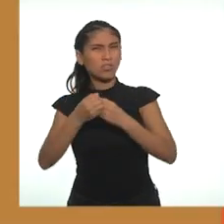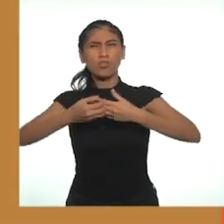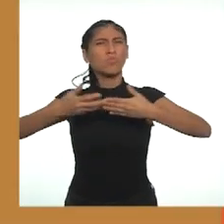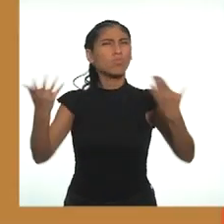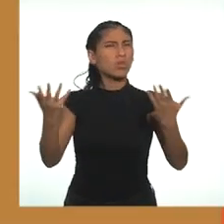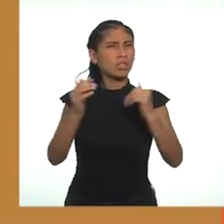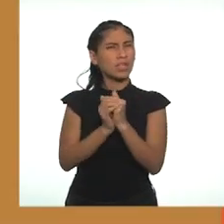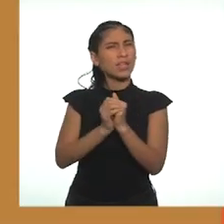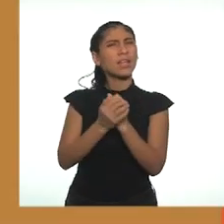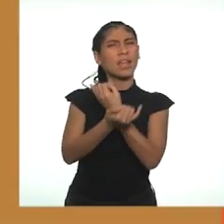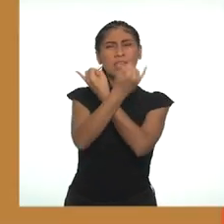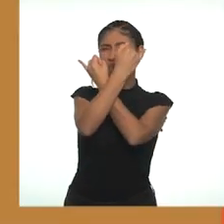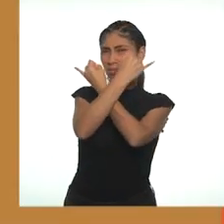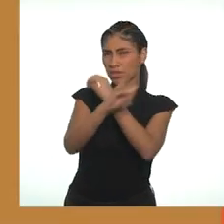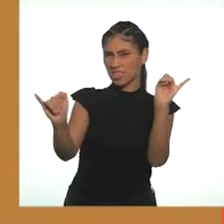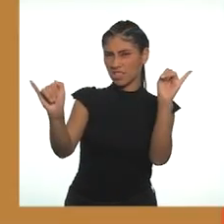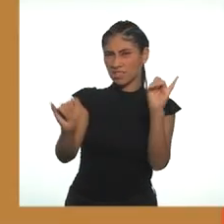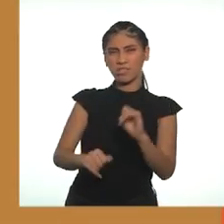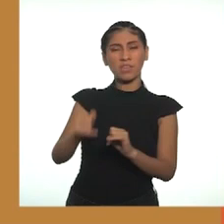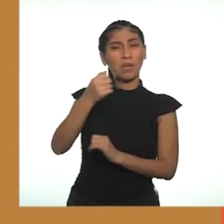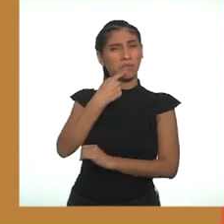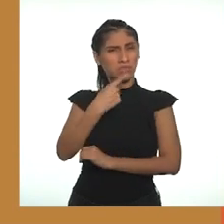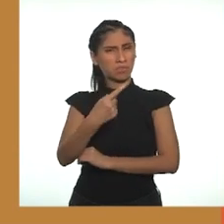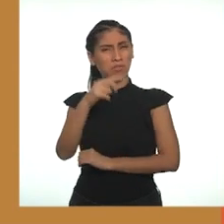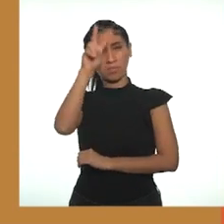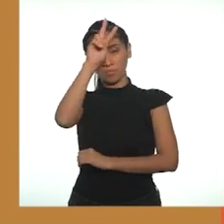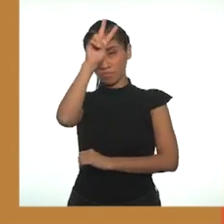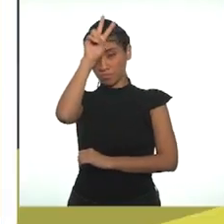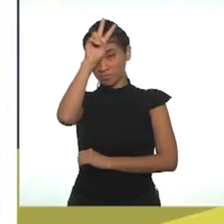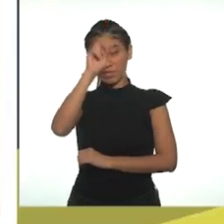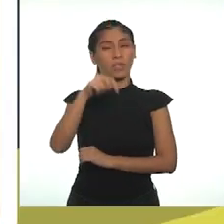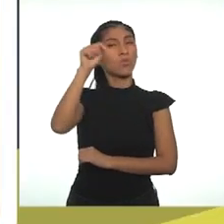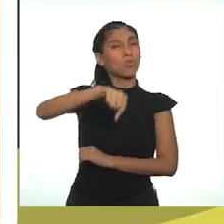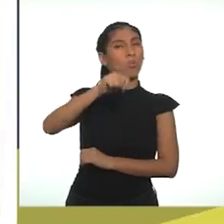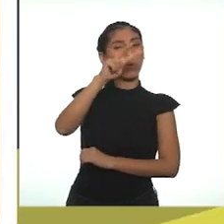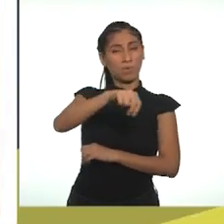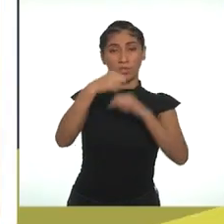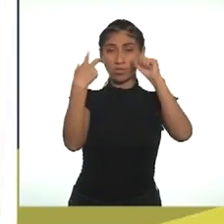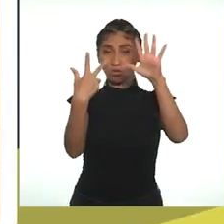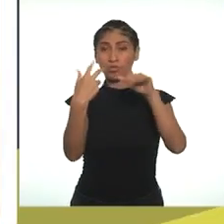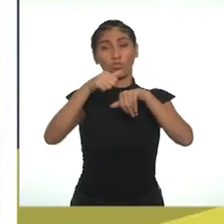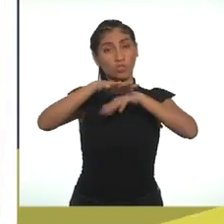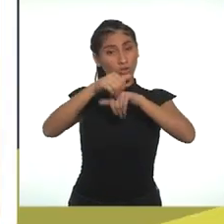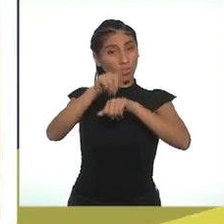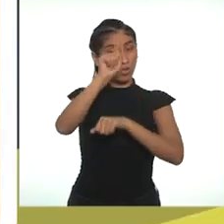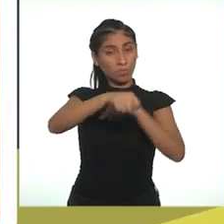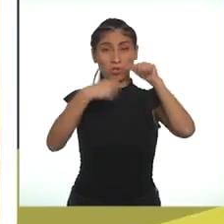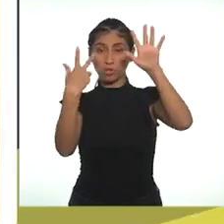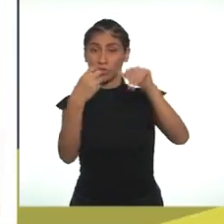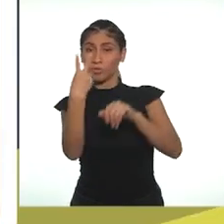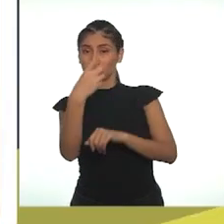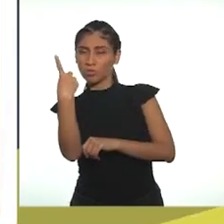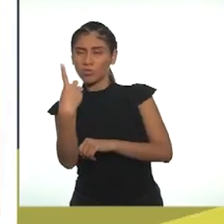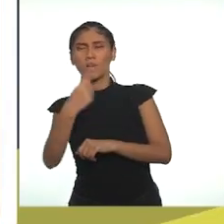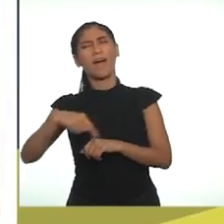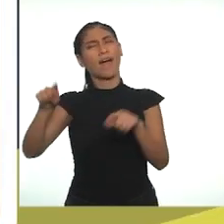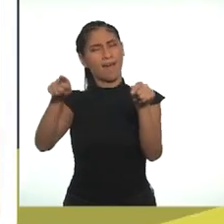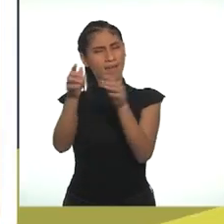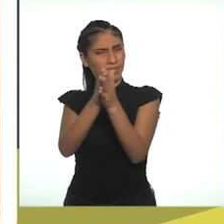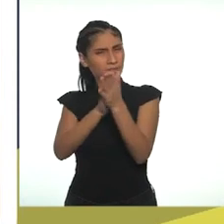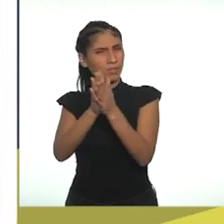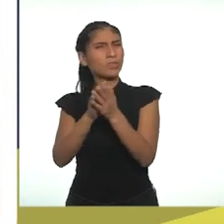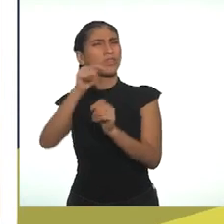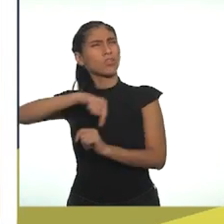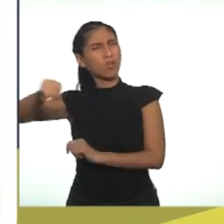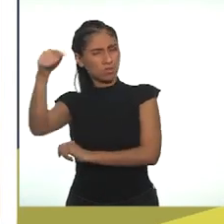qué celebramos la independencia del Perú el 28 de julio? Muy buena pregunta, María. La decisión de cuándo recordar una